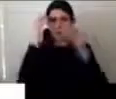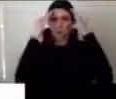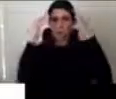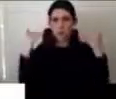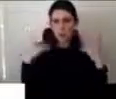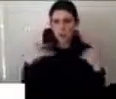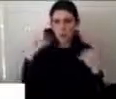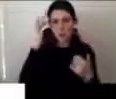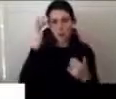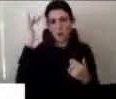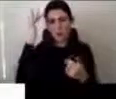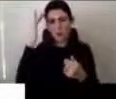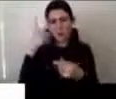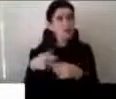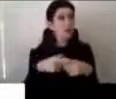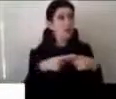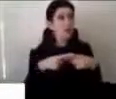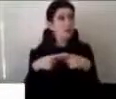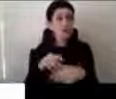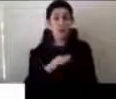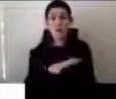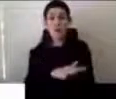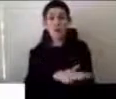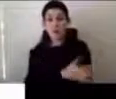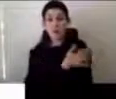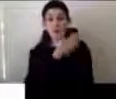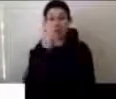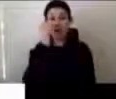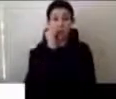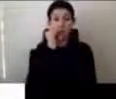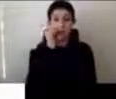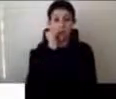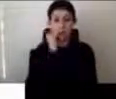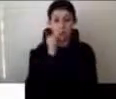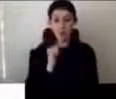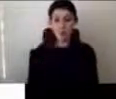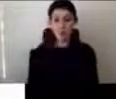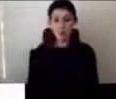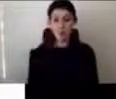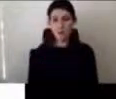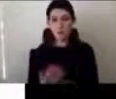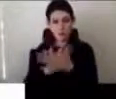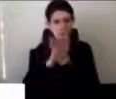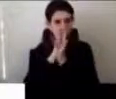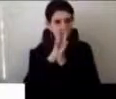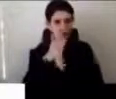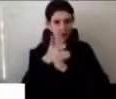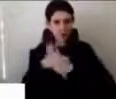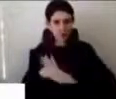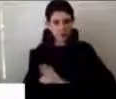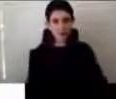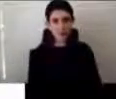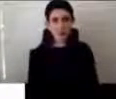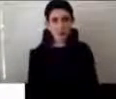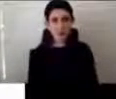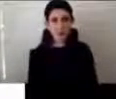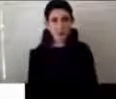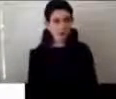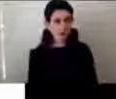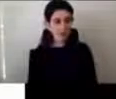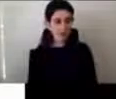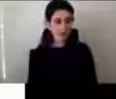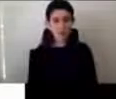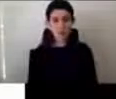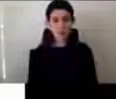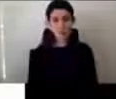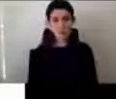psicomotor, intelectual, social, afectivo, emocional, todas las áreas, ¿no es cierto? Sin embargo, el